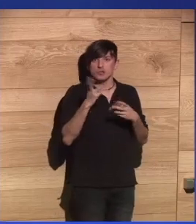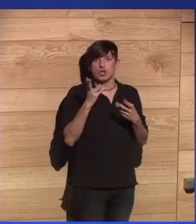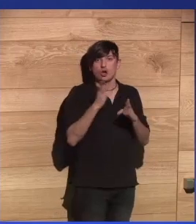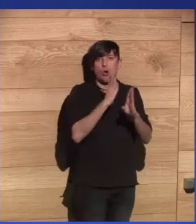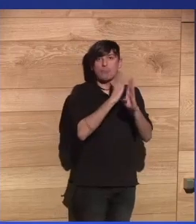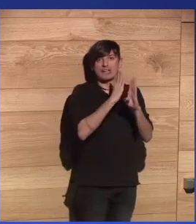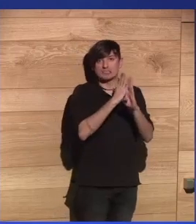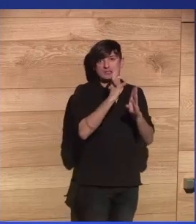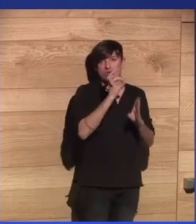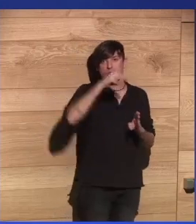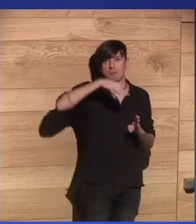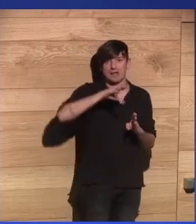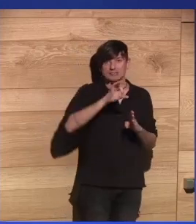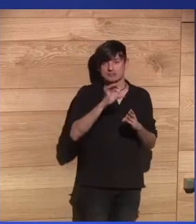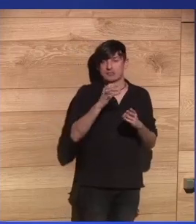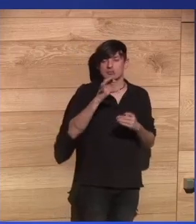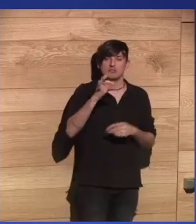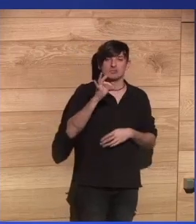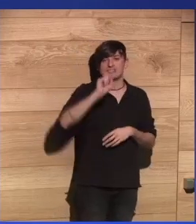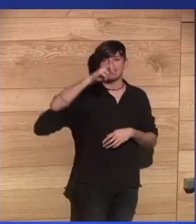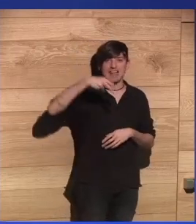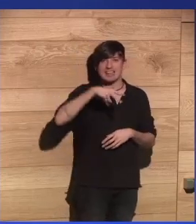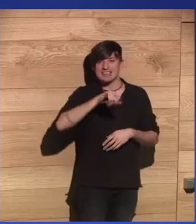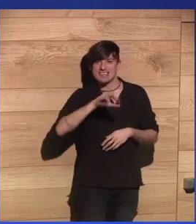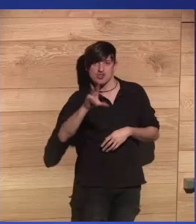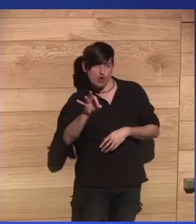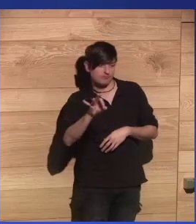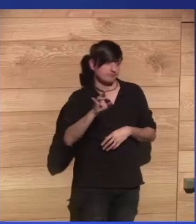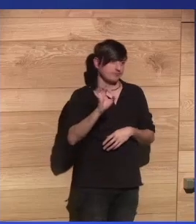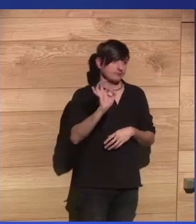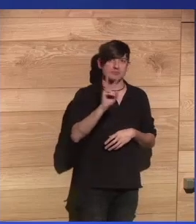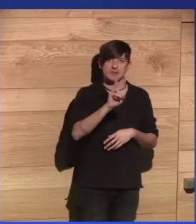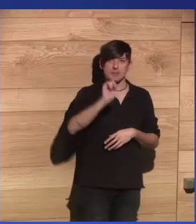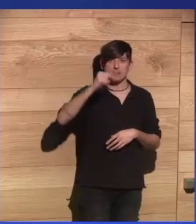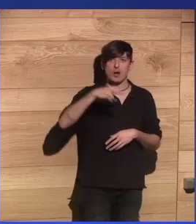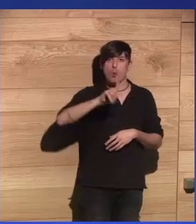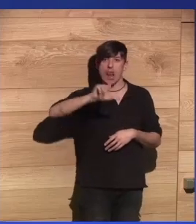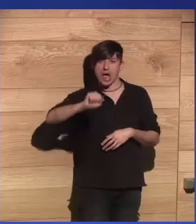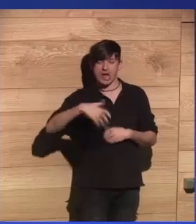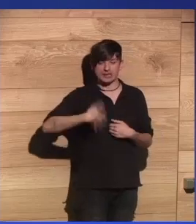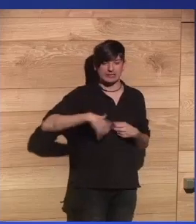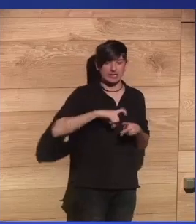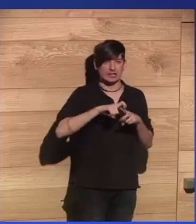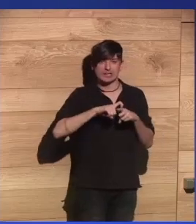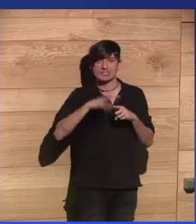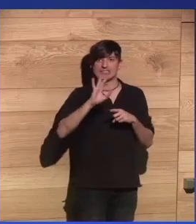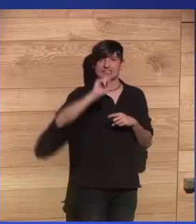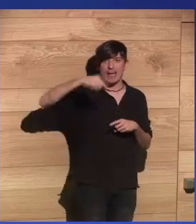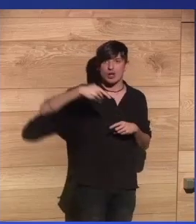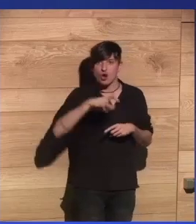de samba con Z, ¿no? El de tanguillos, la baguala argentina, el tango,